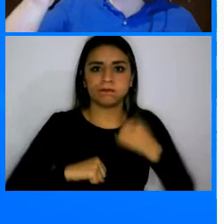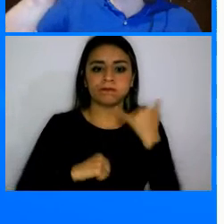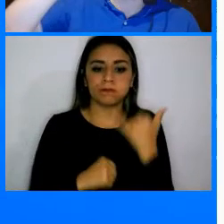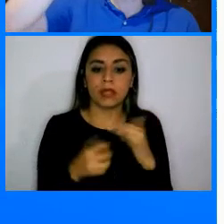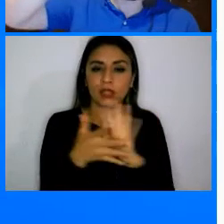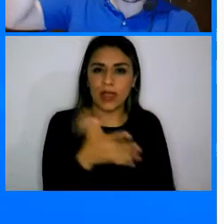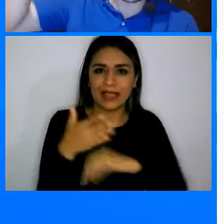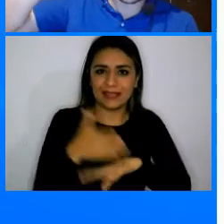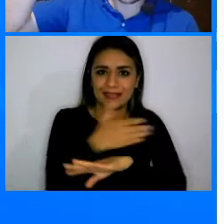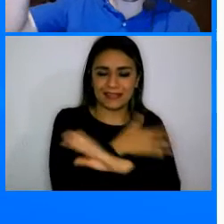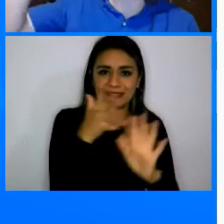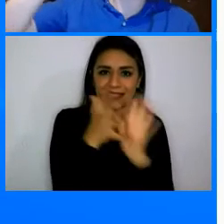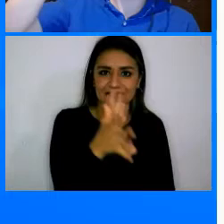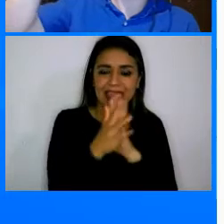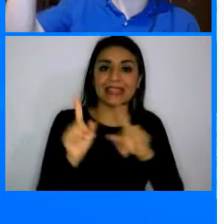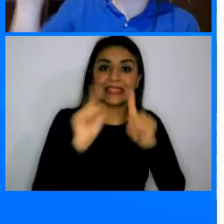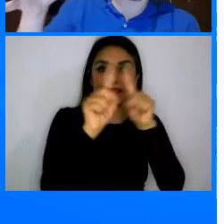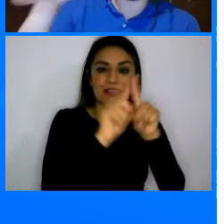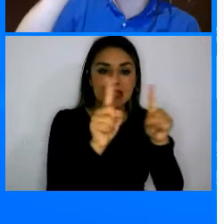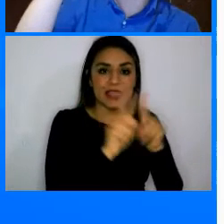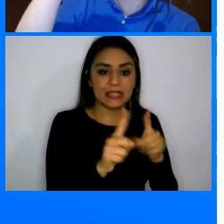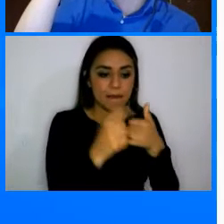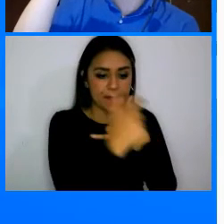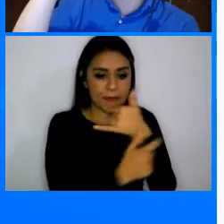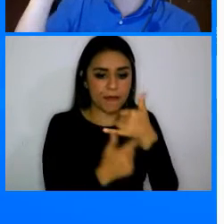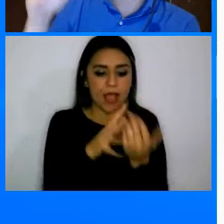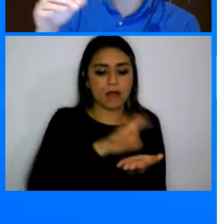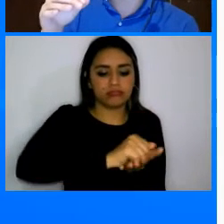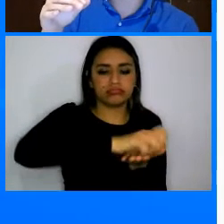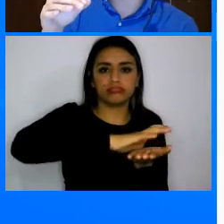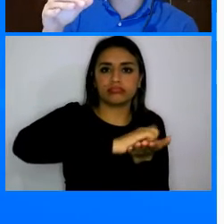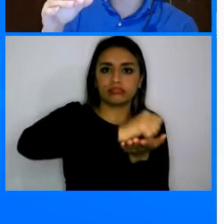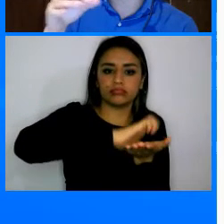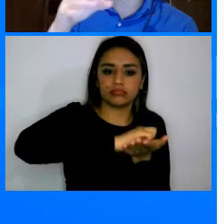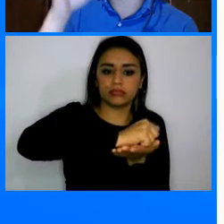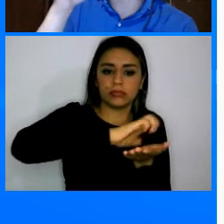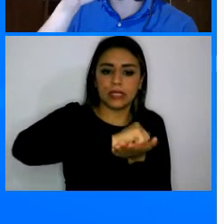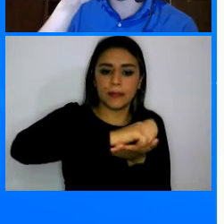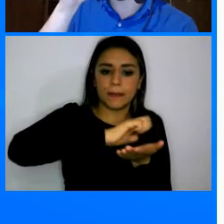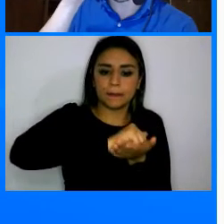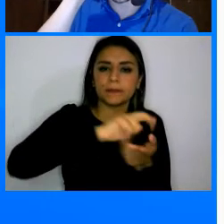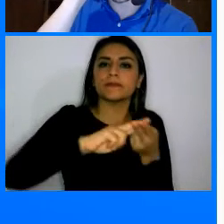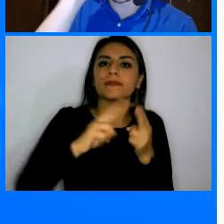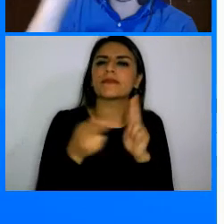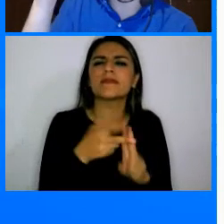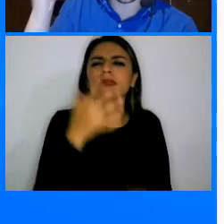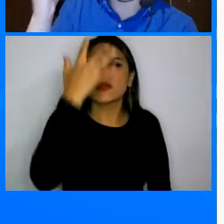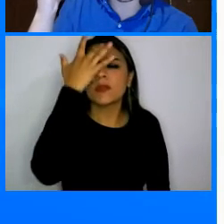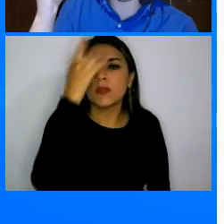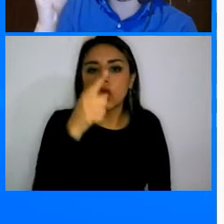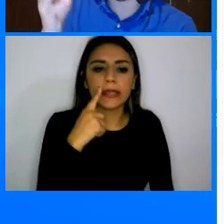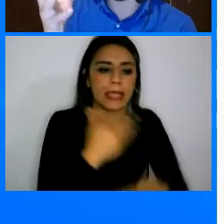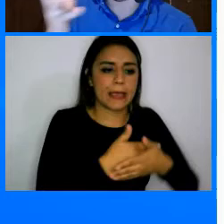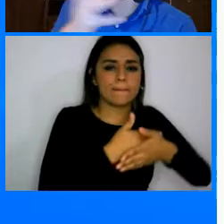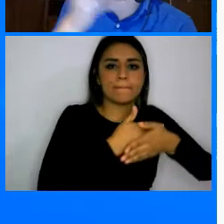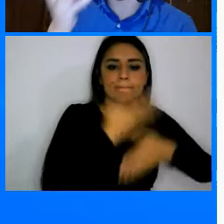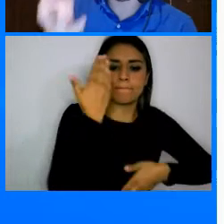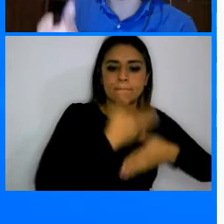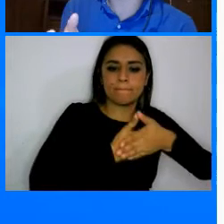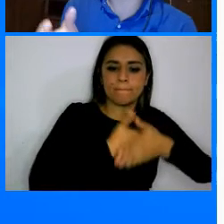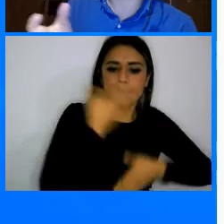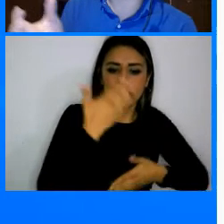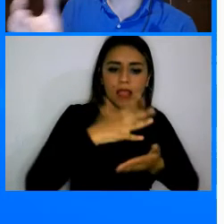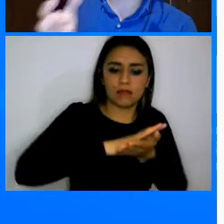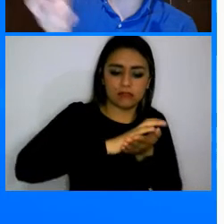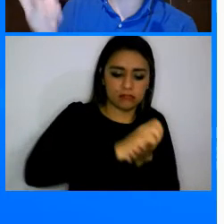decía, entonces, en diferentes regiones se encuentra arcilla. Entonces, digamos, el inicio de manufactura de